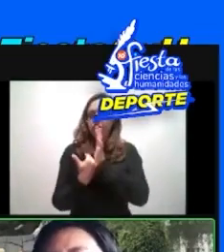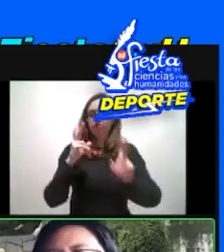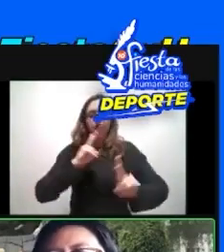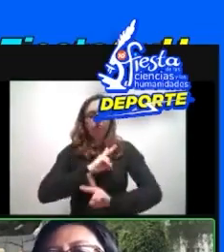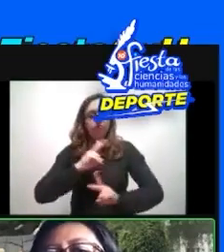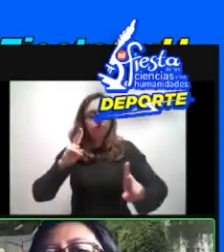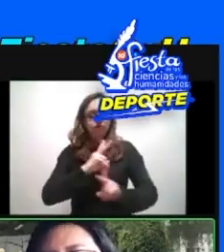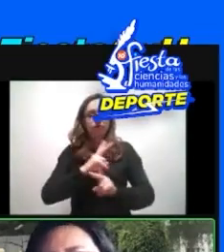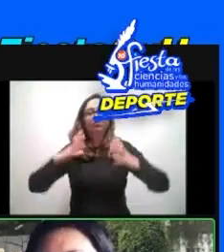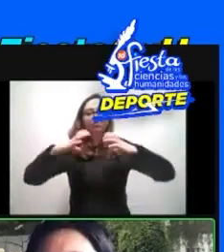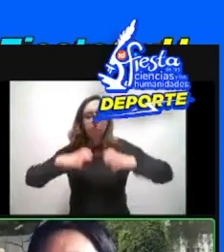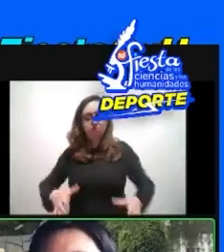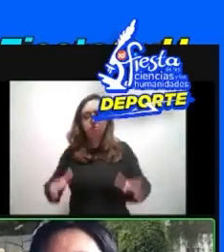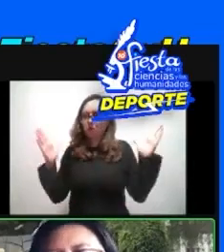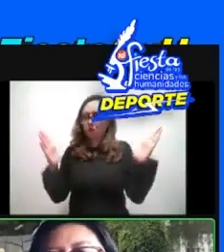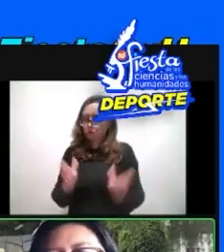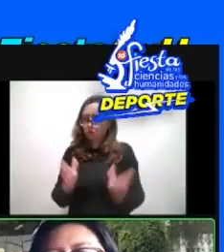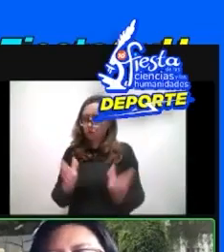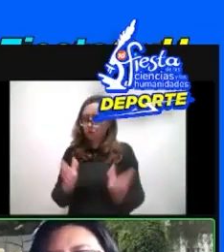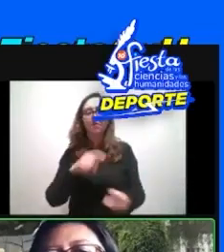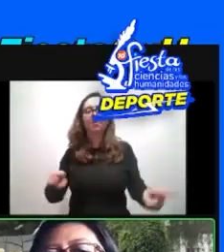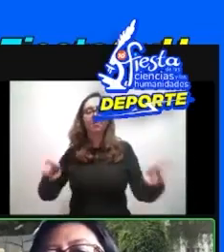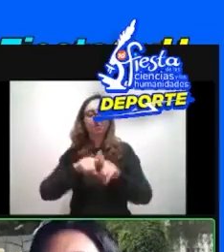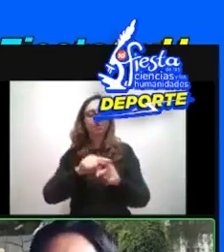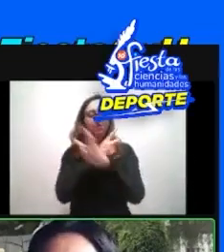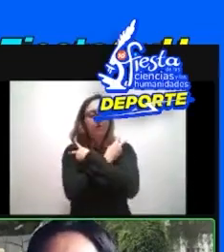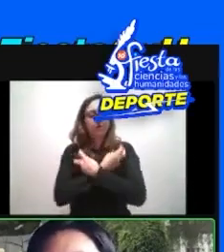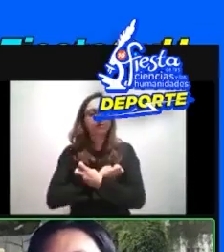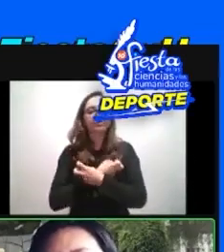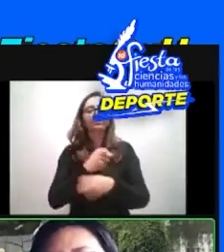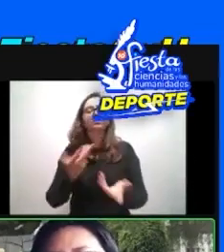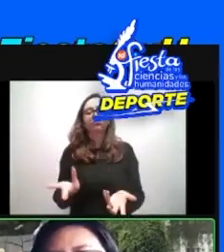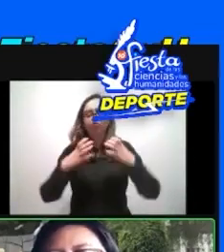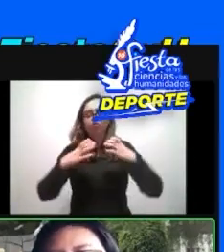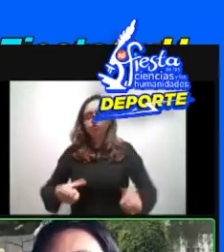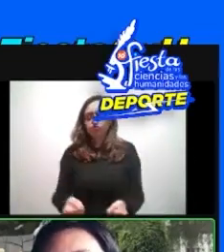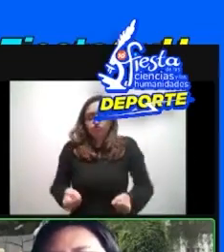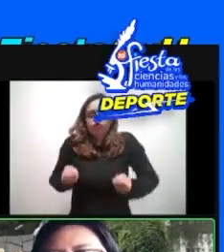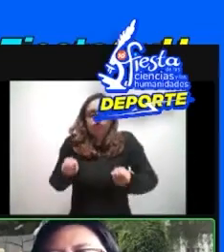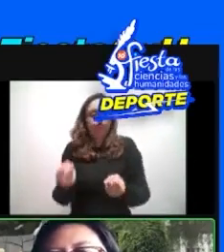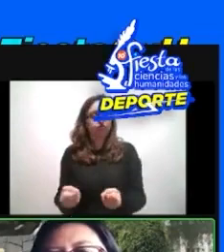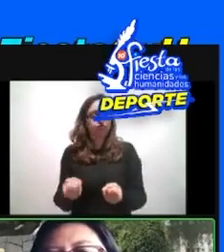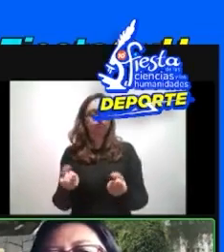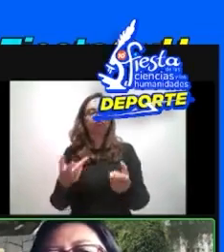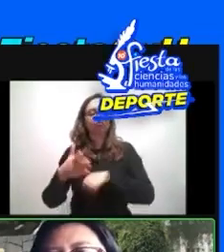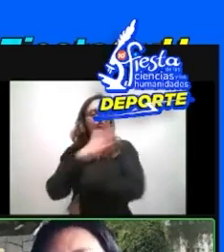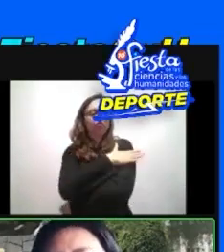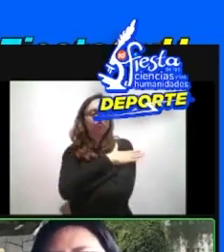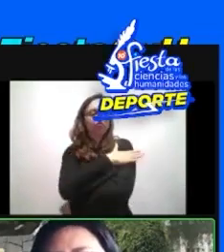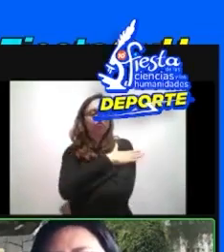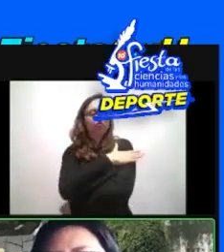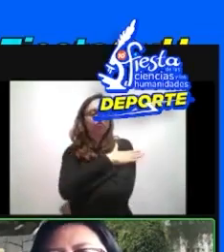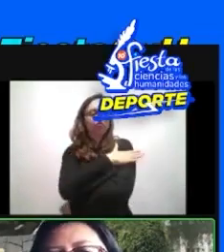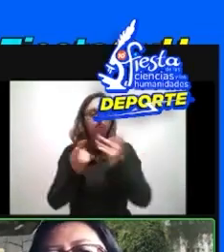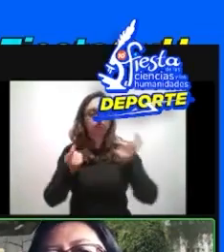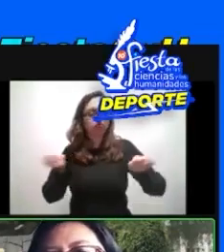quema grasa, promueve la salud ósea y articular, fortalece nuestros músculos, regula la presión sanguínea, controla niveles